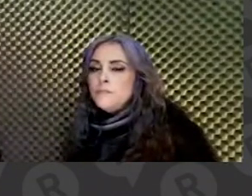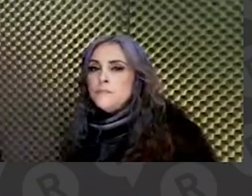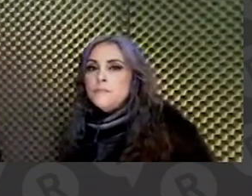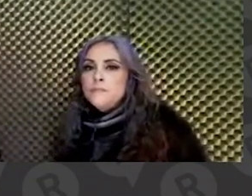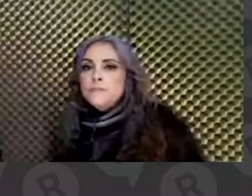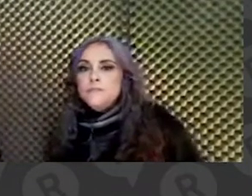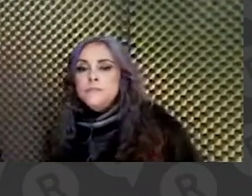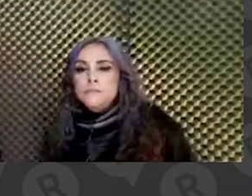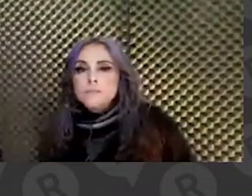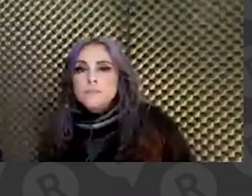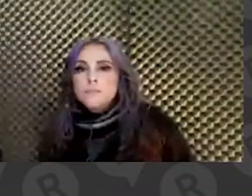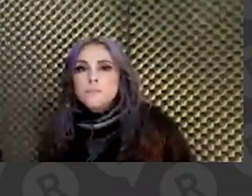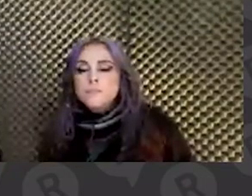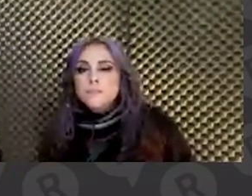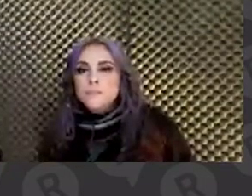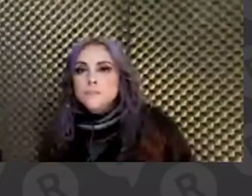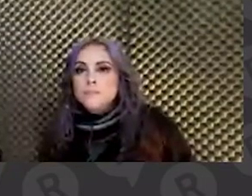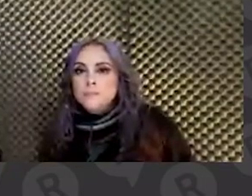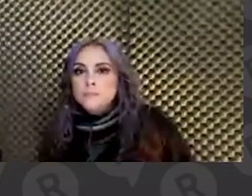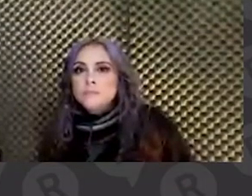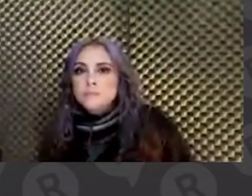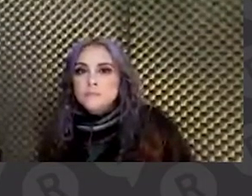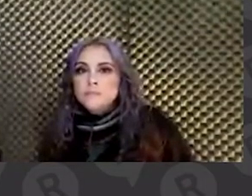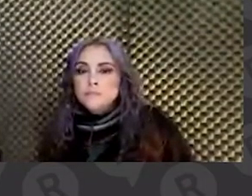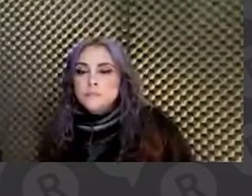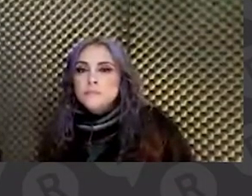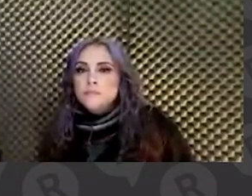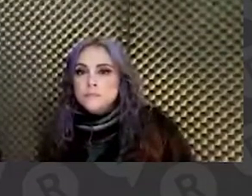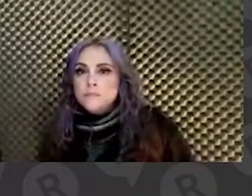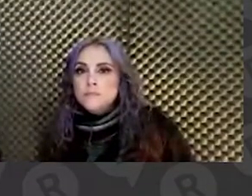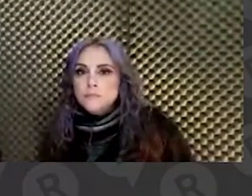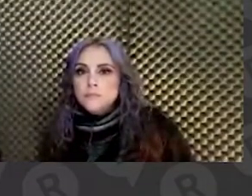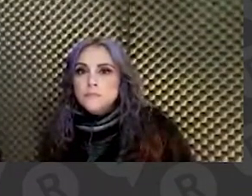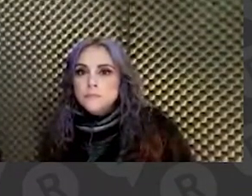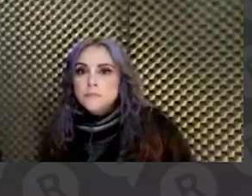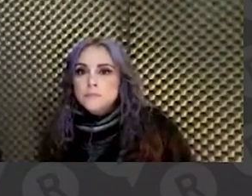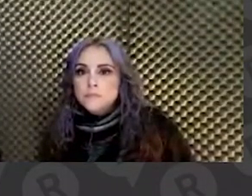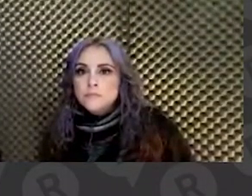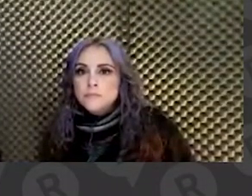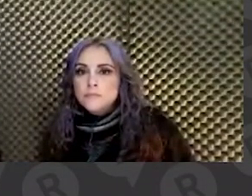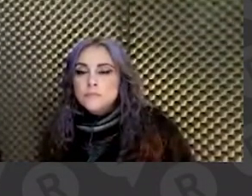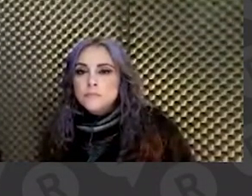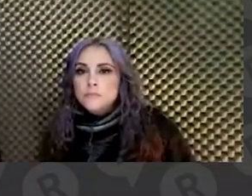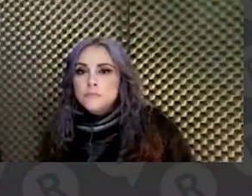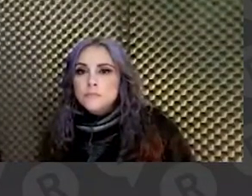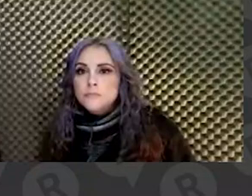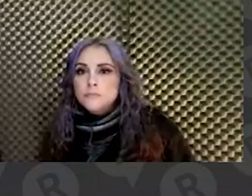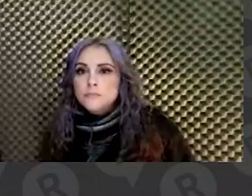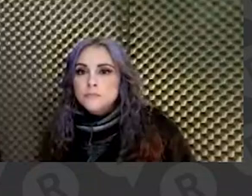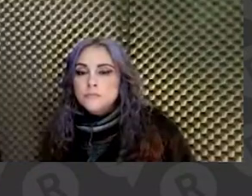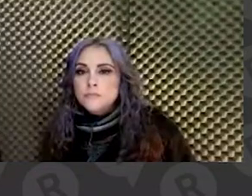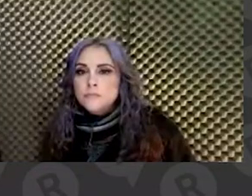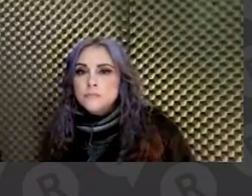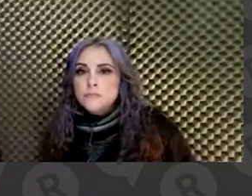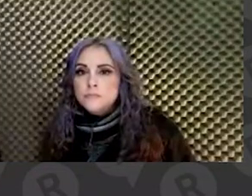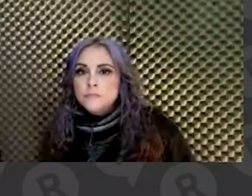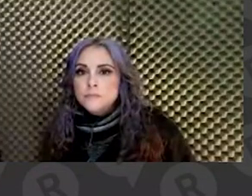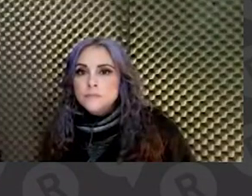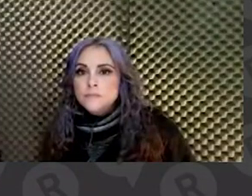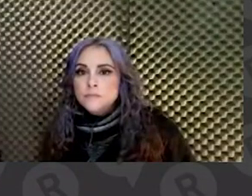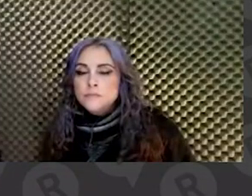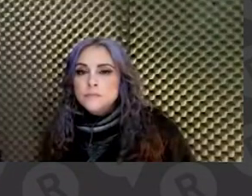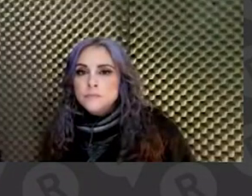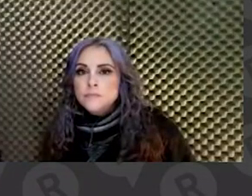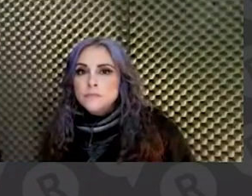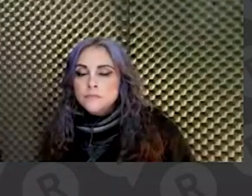hay, digamos, siempre se quedan como en este discurso un poco atrasado, ¿no? Y también otra de las cosas que me gustaría comentar con ustedes, amigos, es